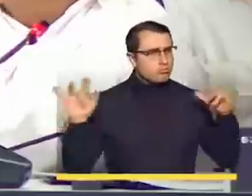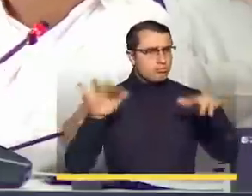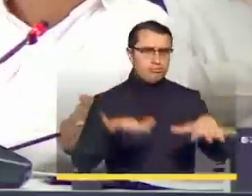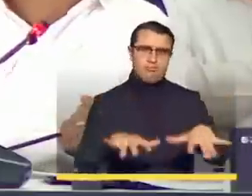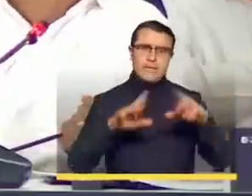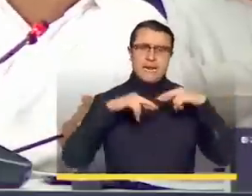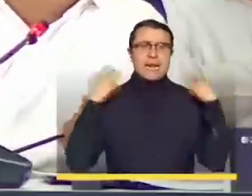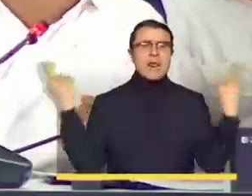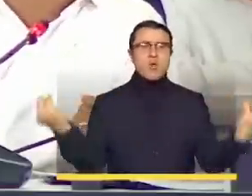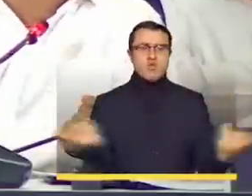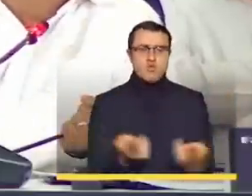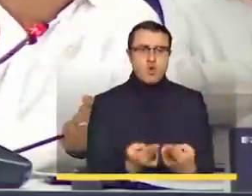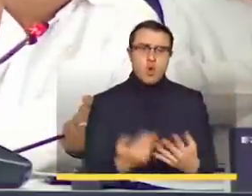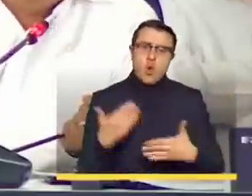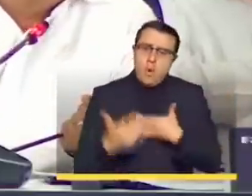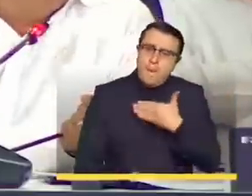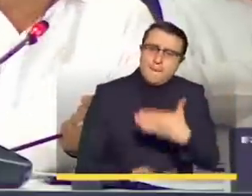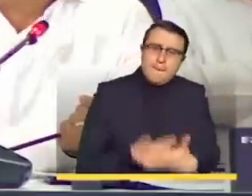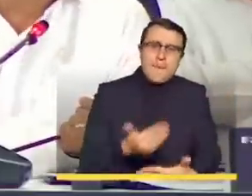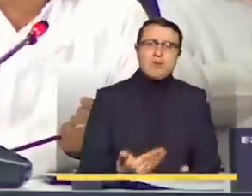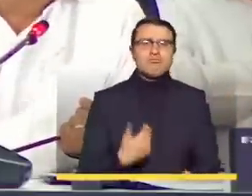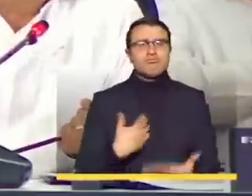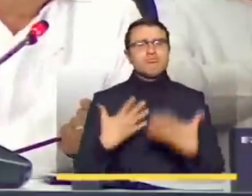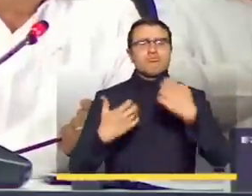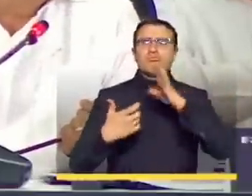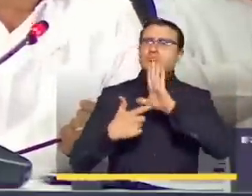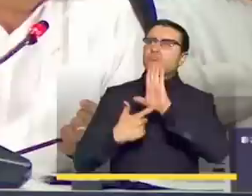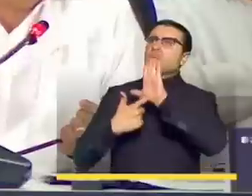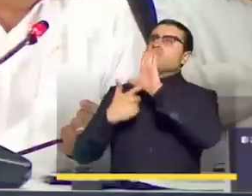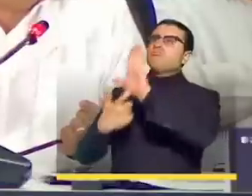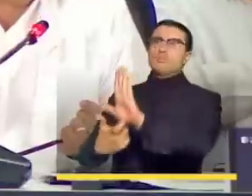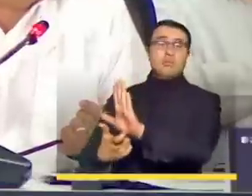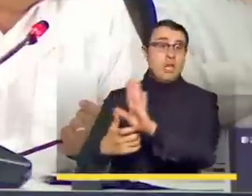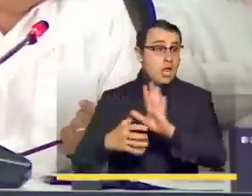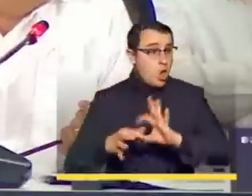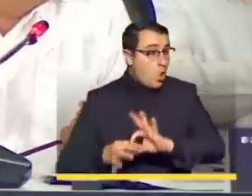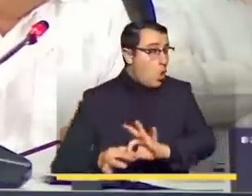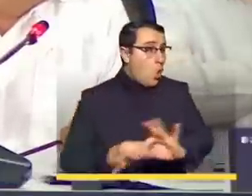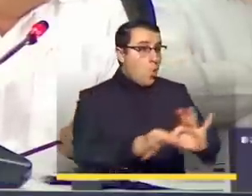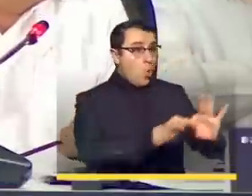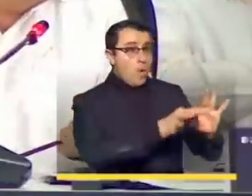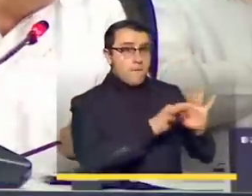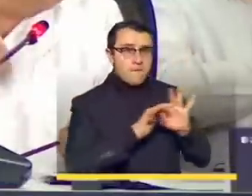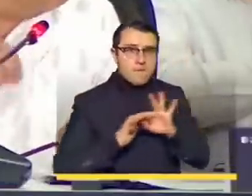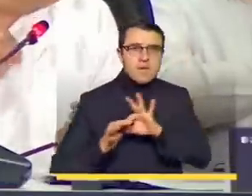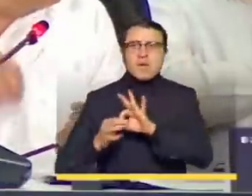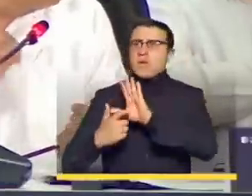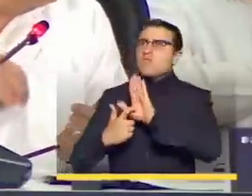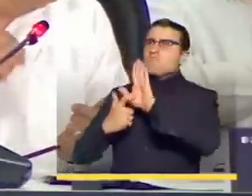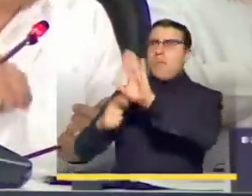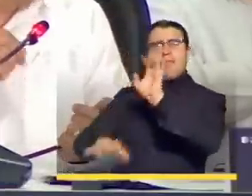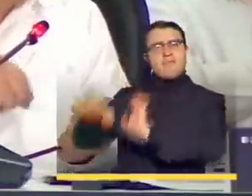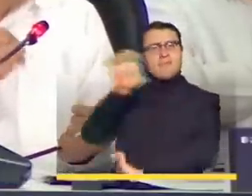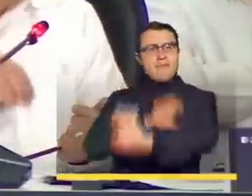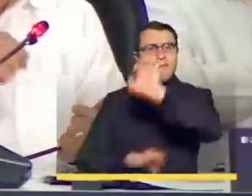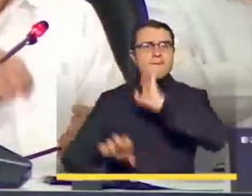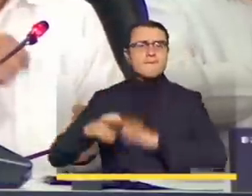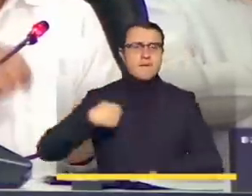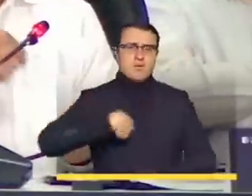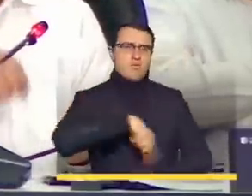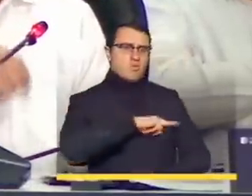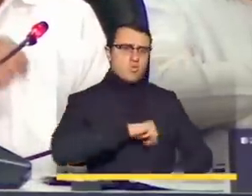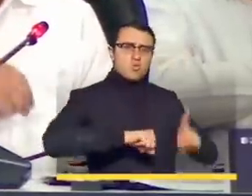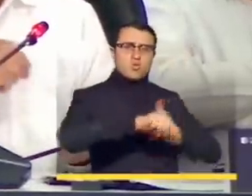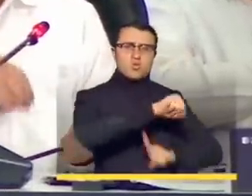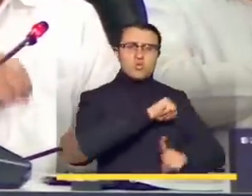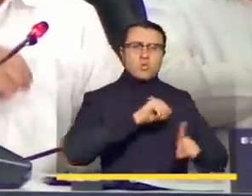más. Lo que yo propongo es tener una voz diferente y unificada que defienda nuestras sociedades,